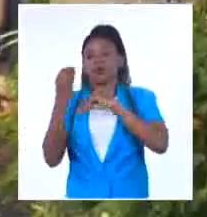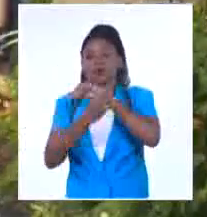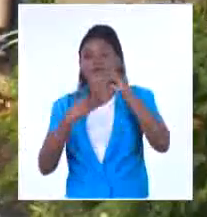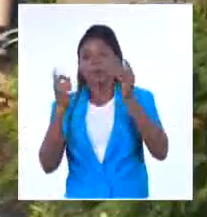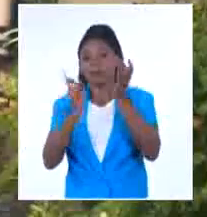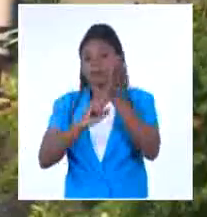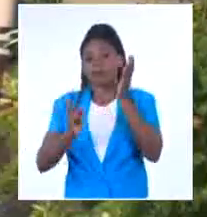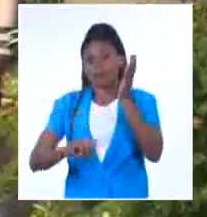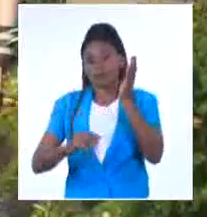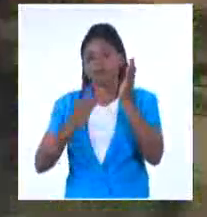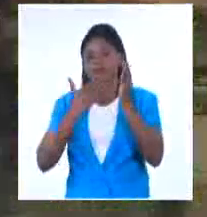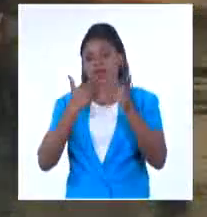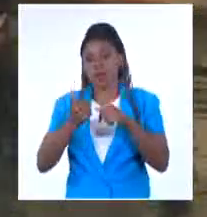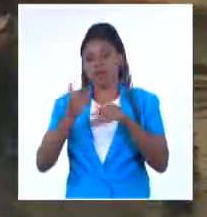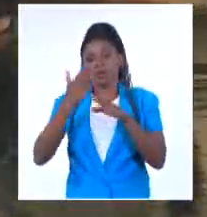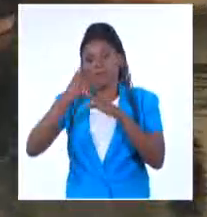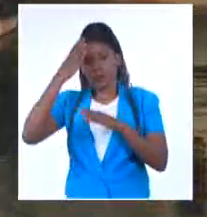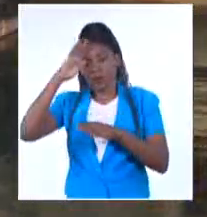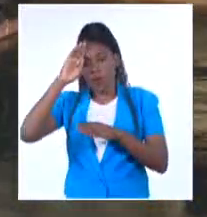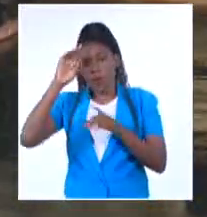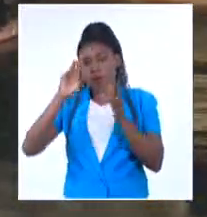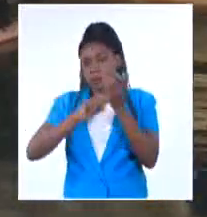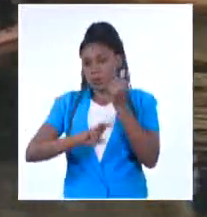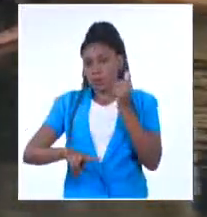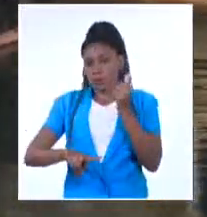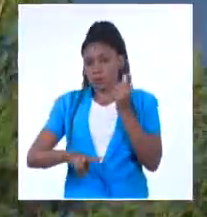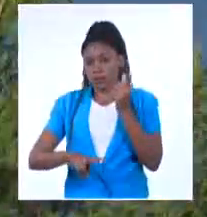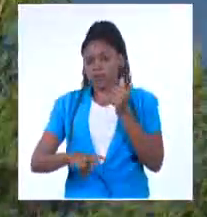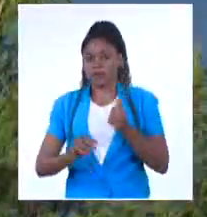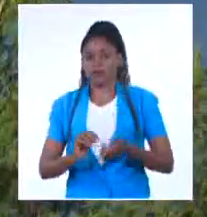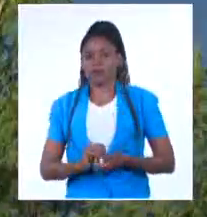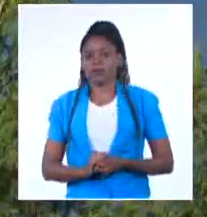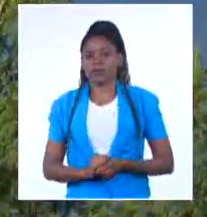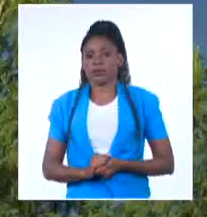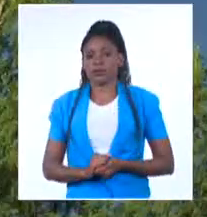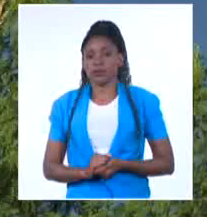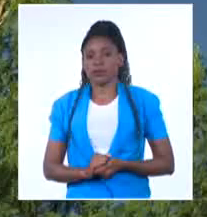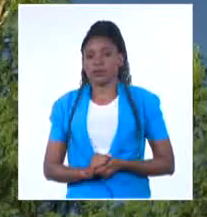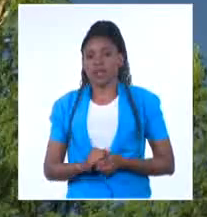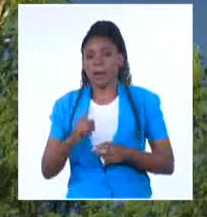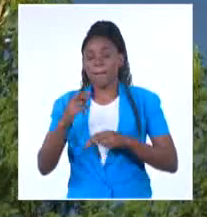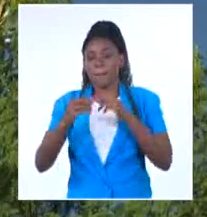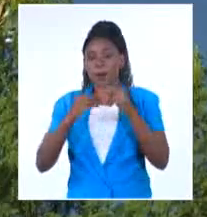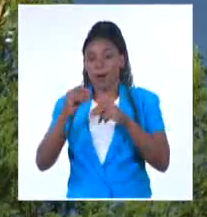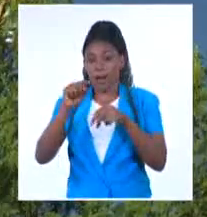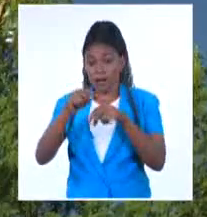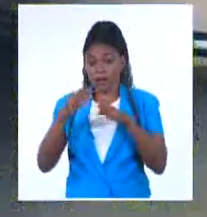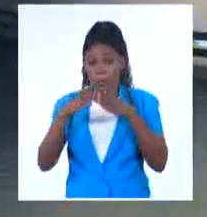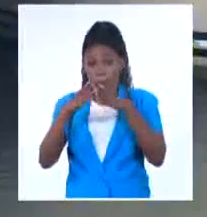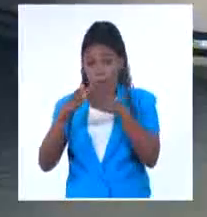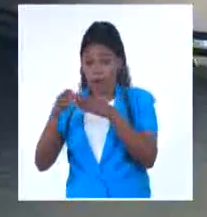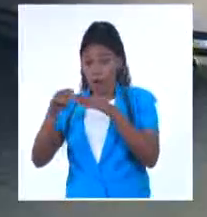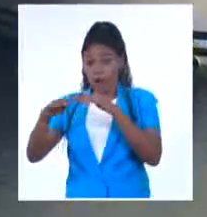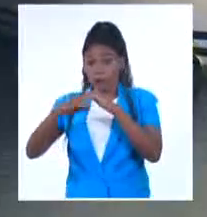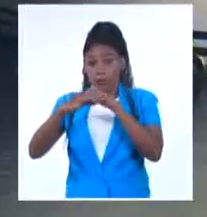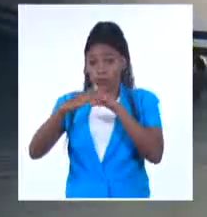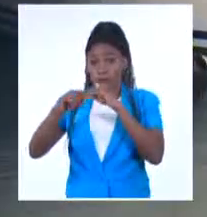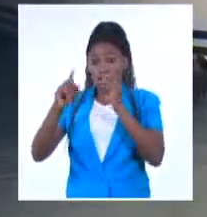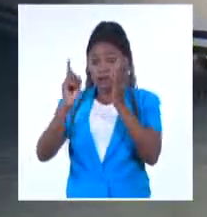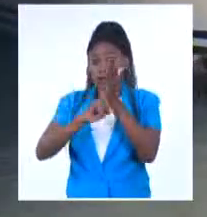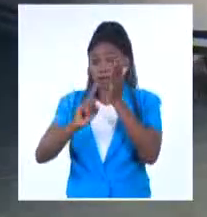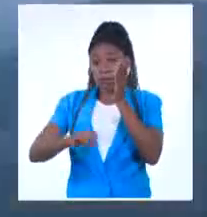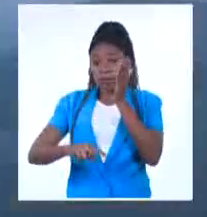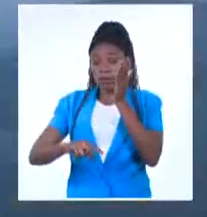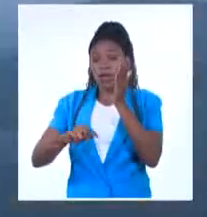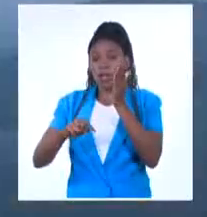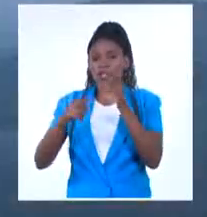Remolcadores del puerto estuvieron a cargo de las maniobras entre la proa y popa para el atraque y anclaje de la patana en el muelle de la termoeléctrica